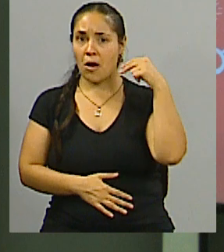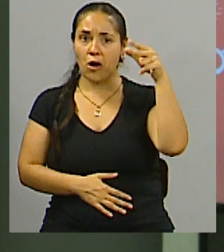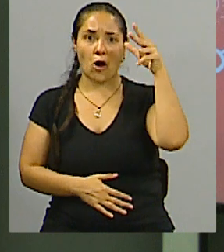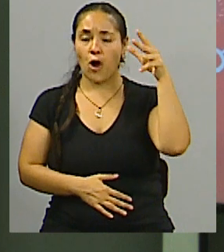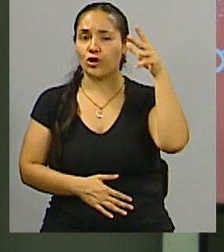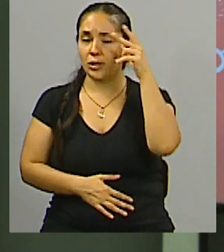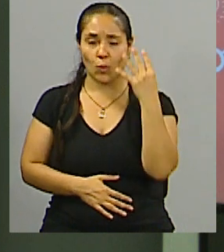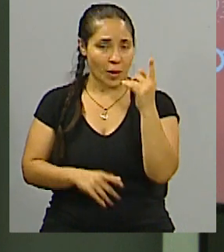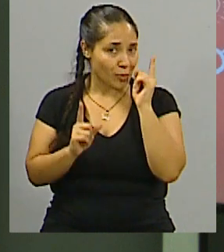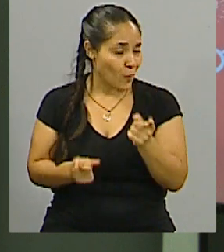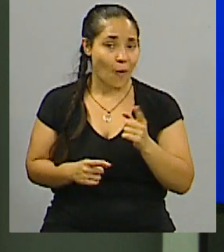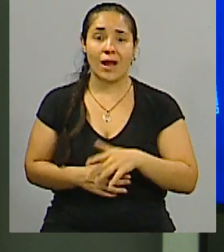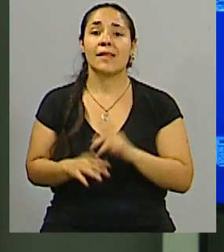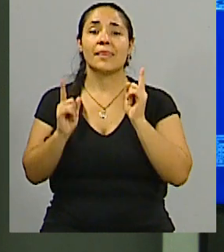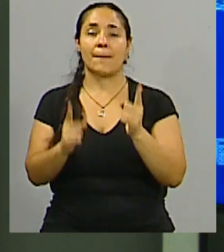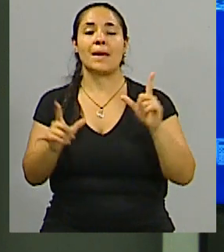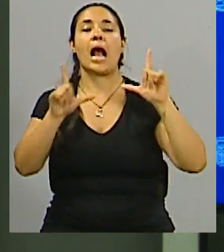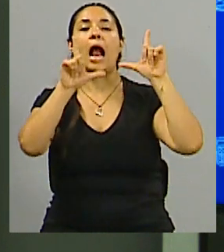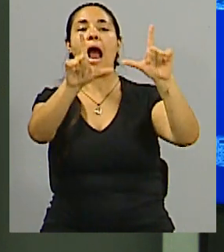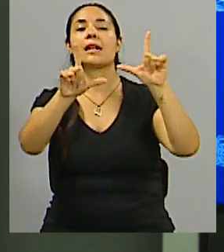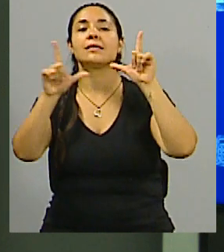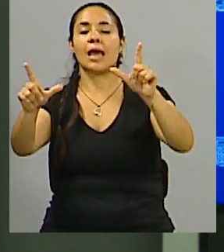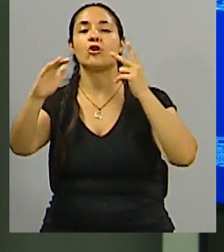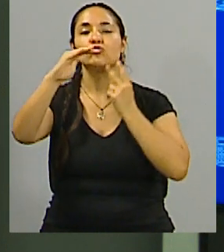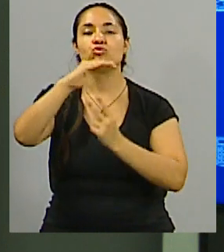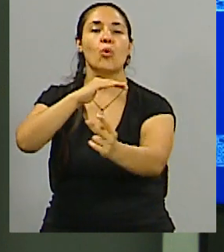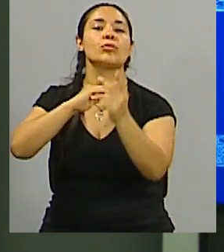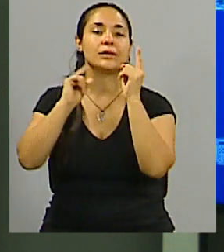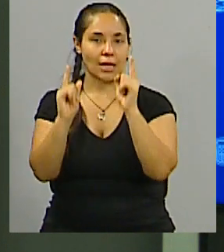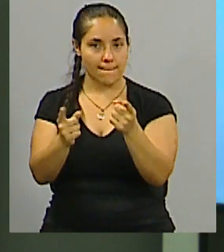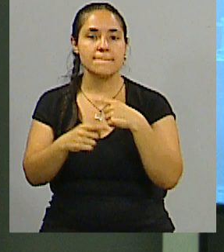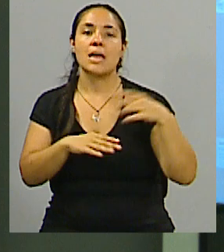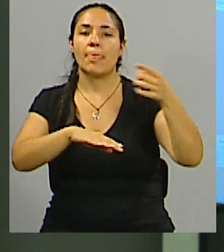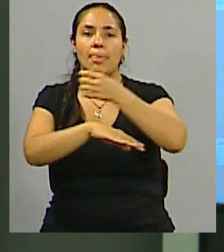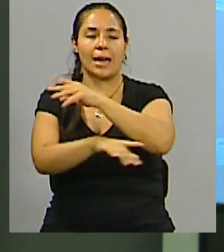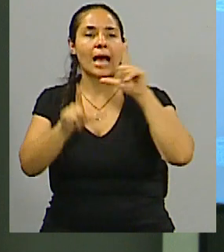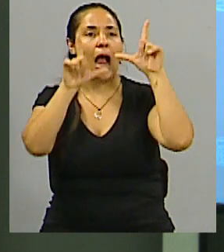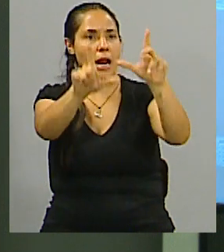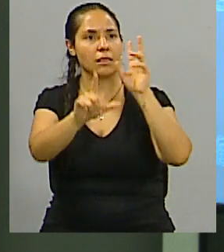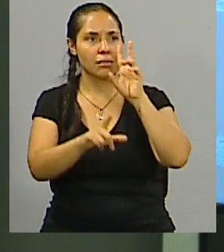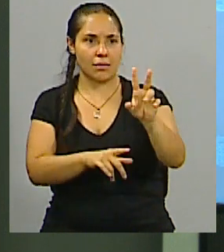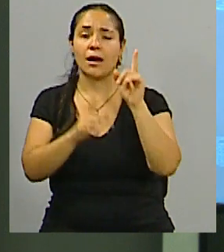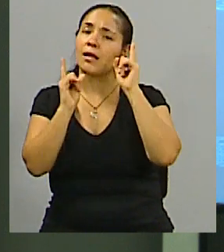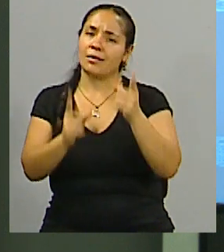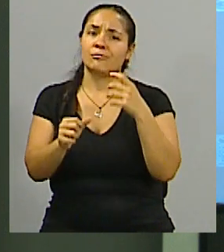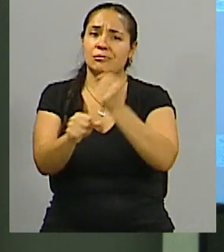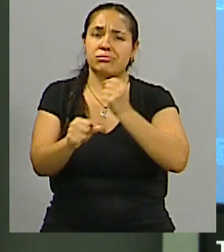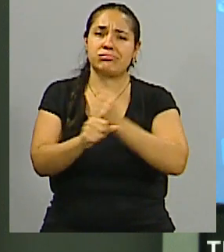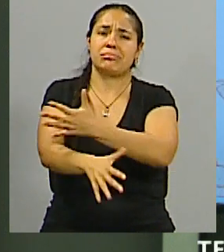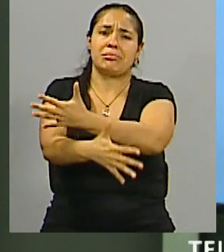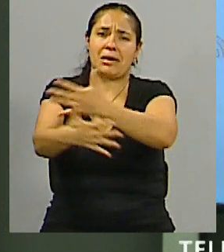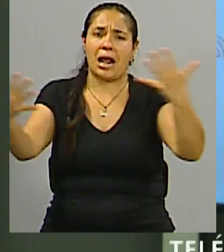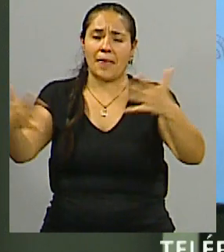los carteles, los tótems de los subtes, de los propios trenes y por supuesto todo ese operativo gigante